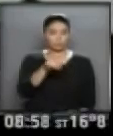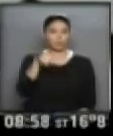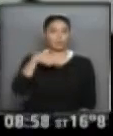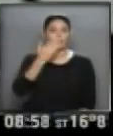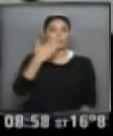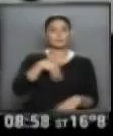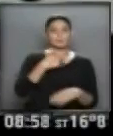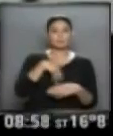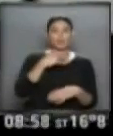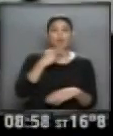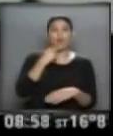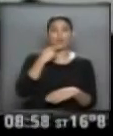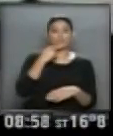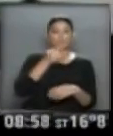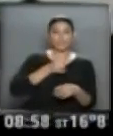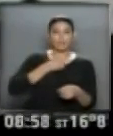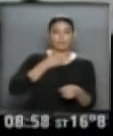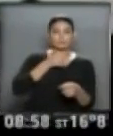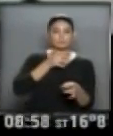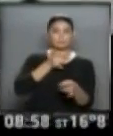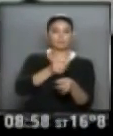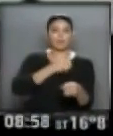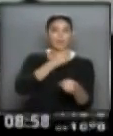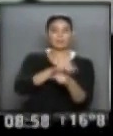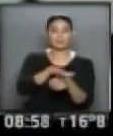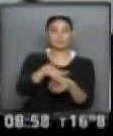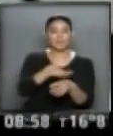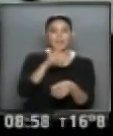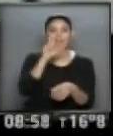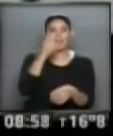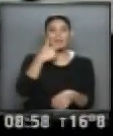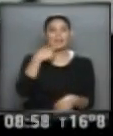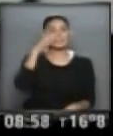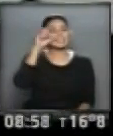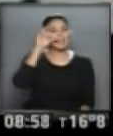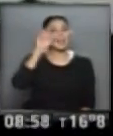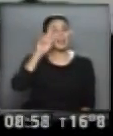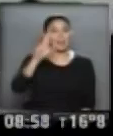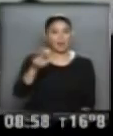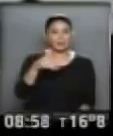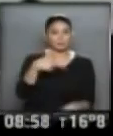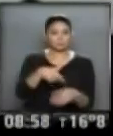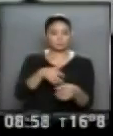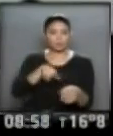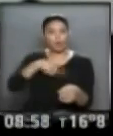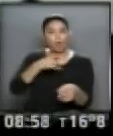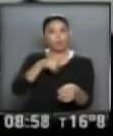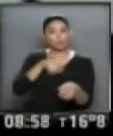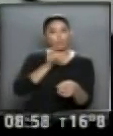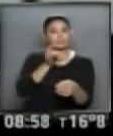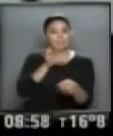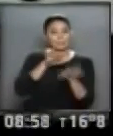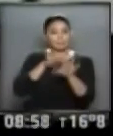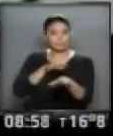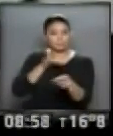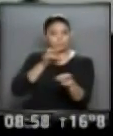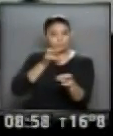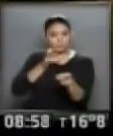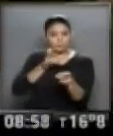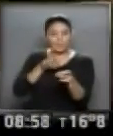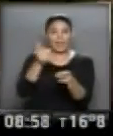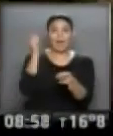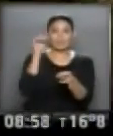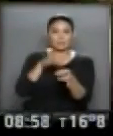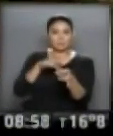partió desde la zona de 11, al llegar a la altura de Castelar, exactamente en el paso a nivel Sapiola, se encuentra con otro tren detenido, lo embiste en la